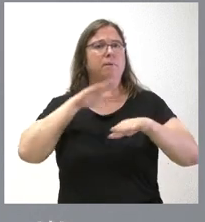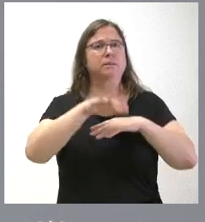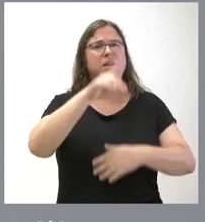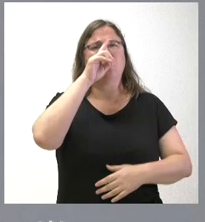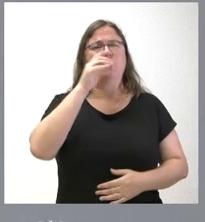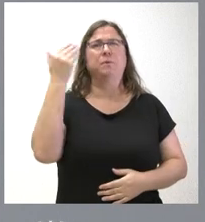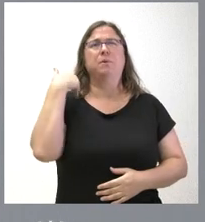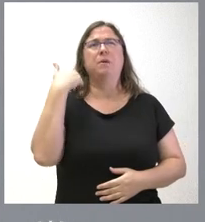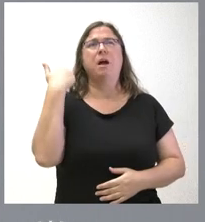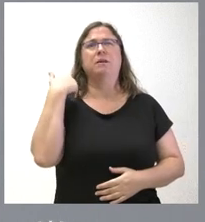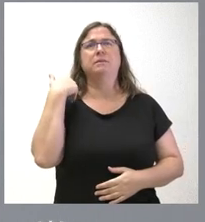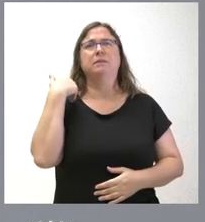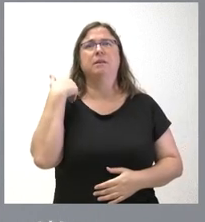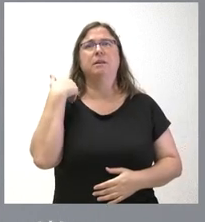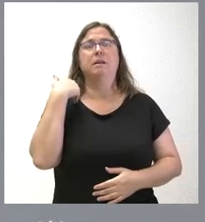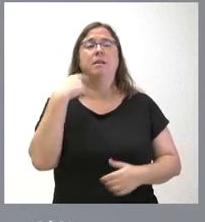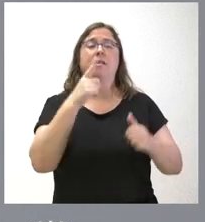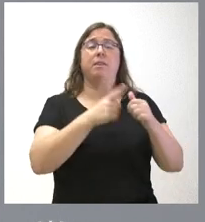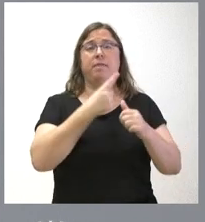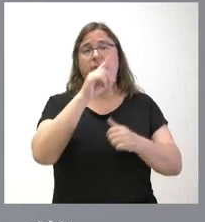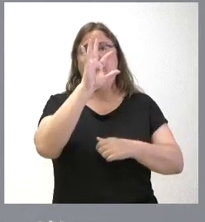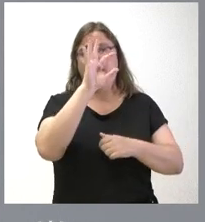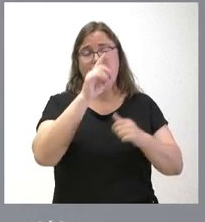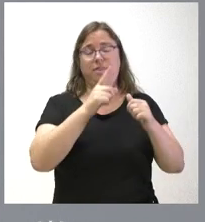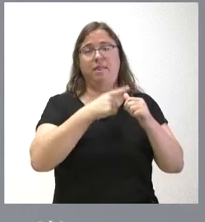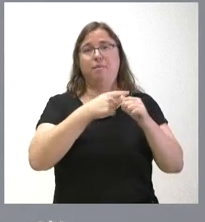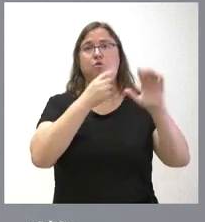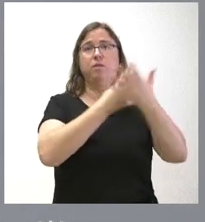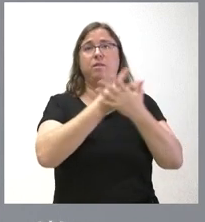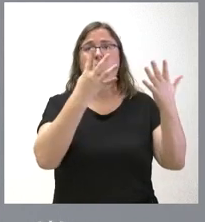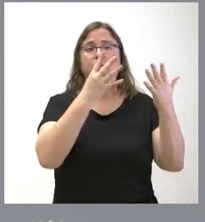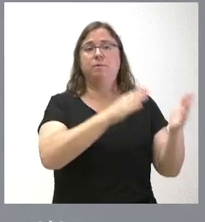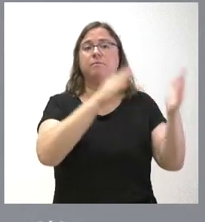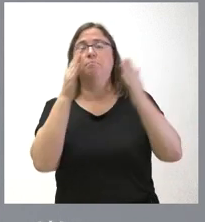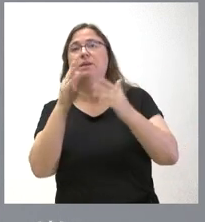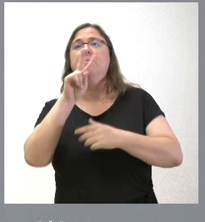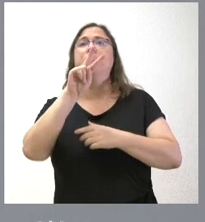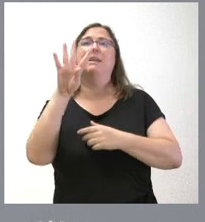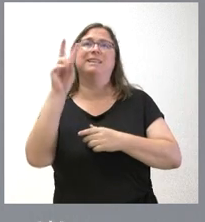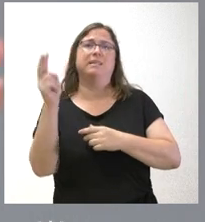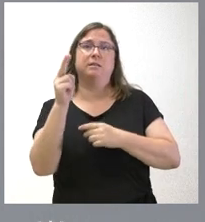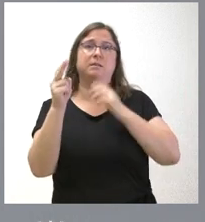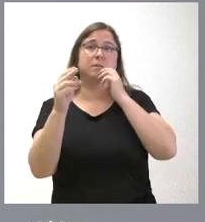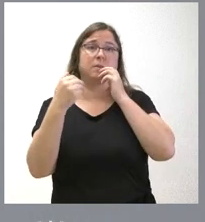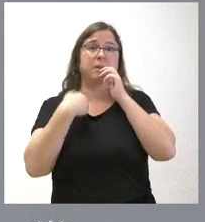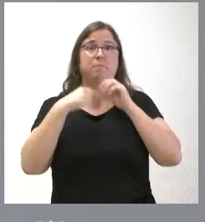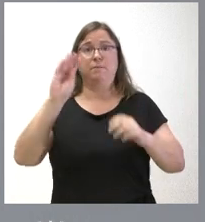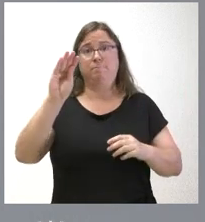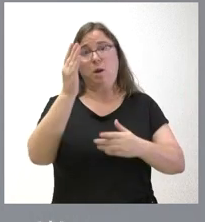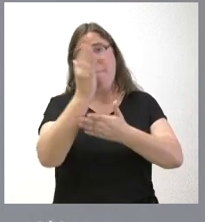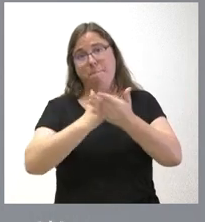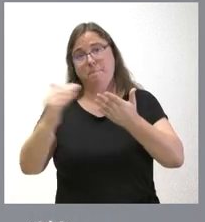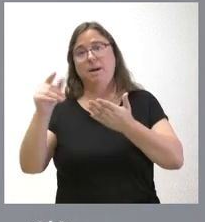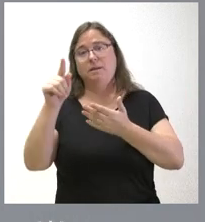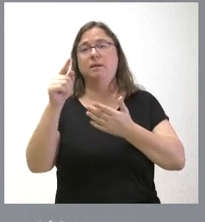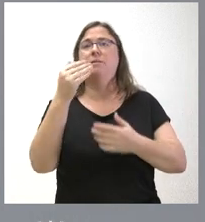que pasábamos en aquel momento de 19 a 23 euros respondo con ello a una parte de la pregunta